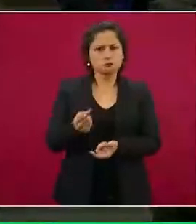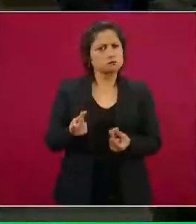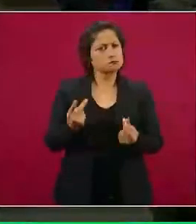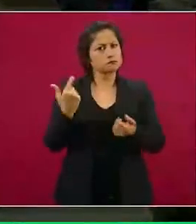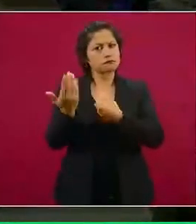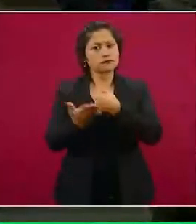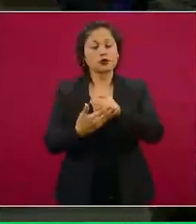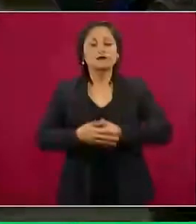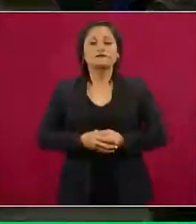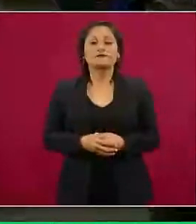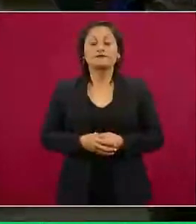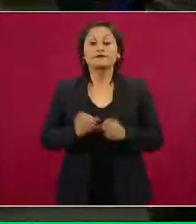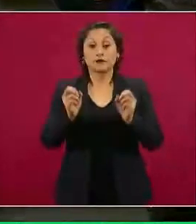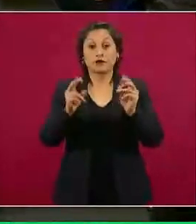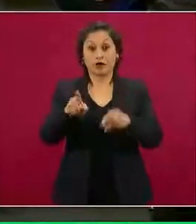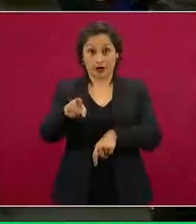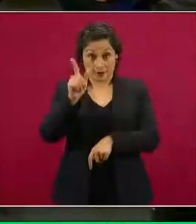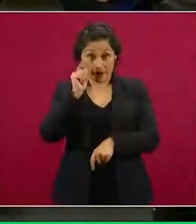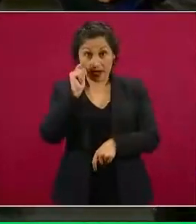Muy bien, ¿les parece para mañana?